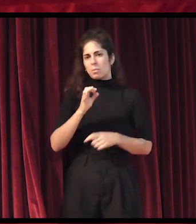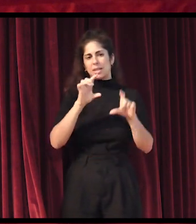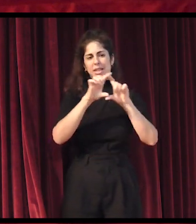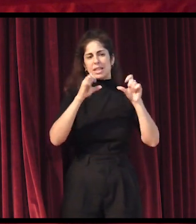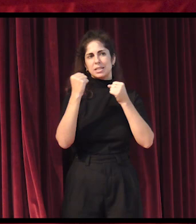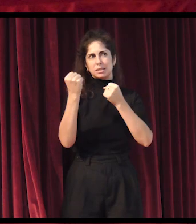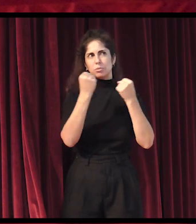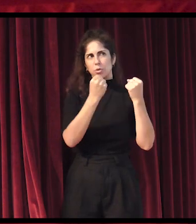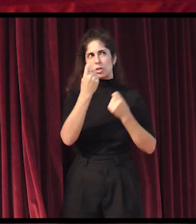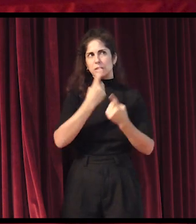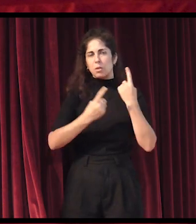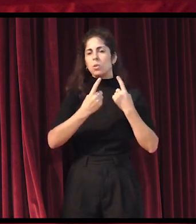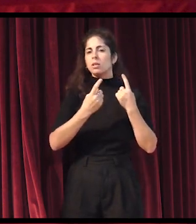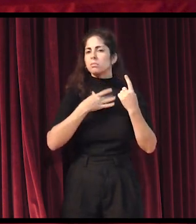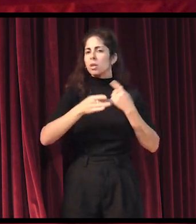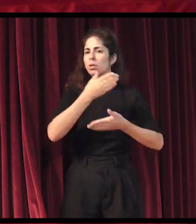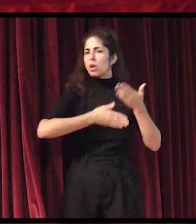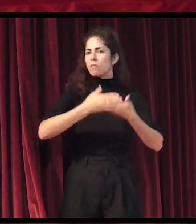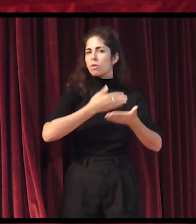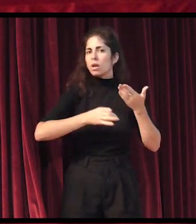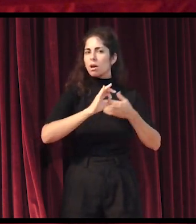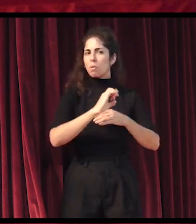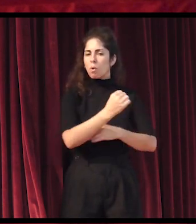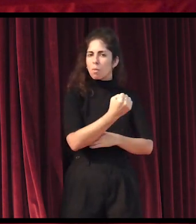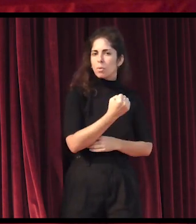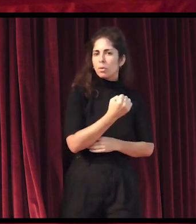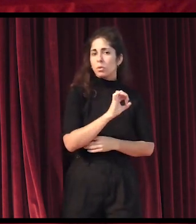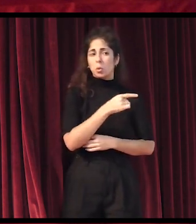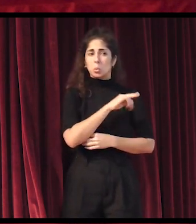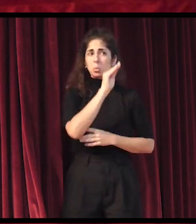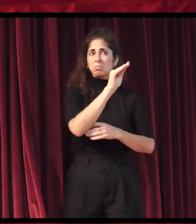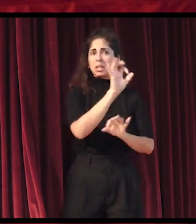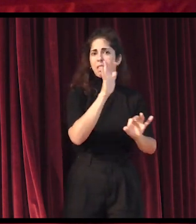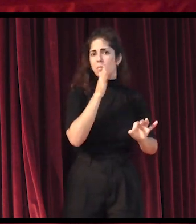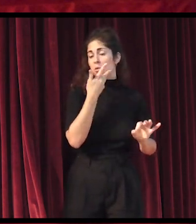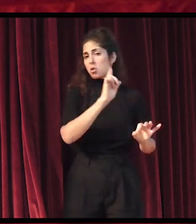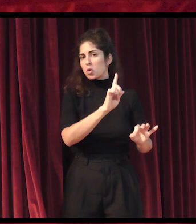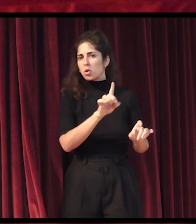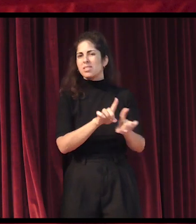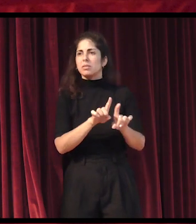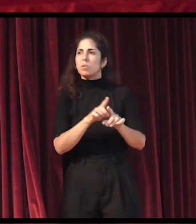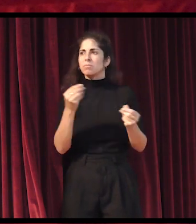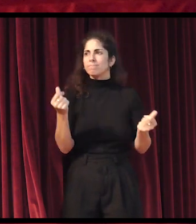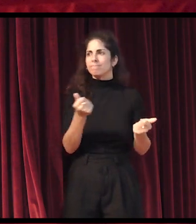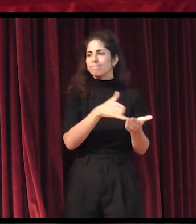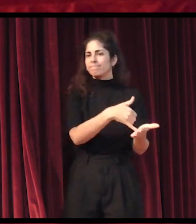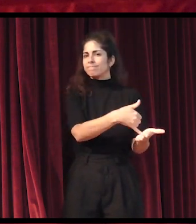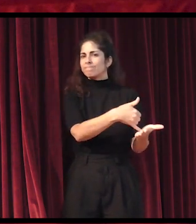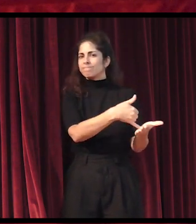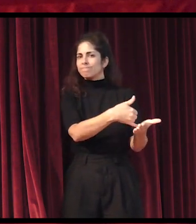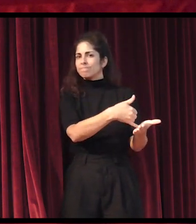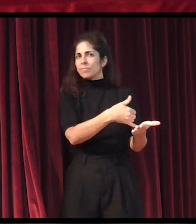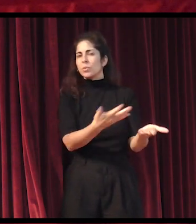que quizá no han estado por la labor o no les has gustado porque no les conoces, un poco saber esa parte de dónde flaquea el tema de